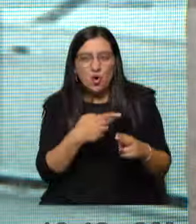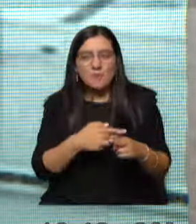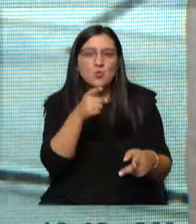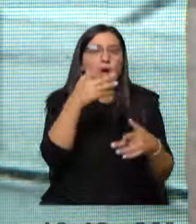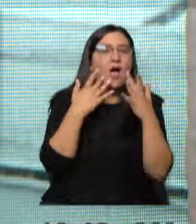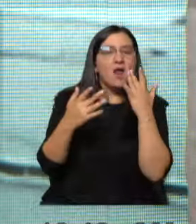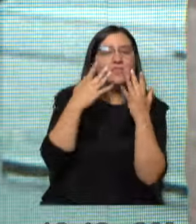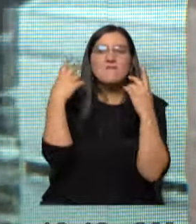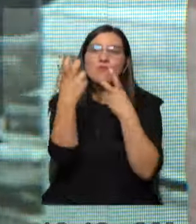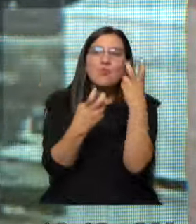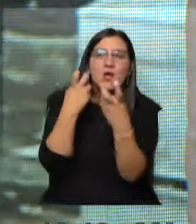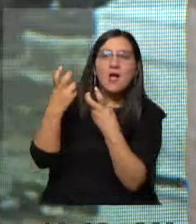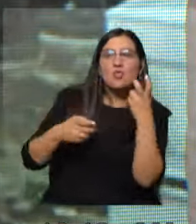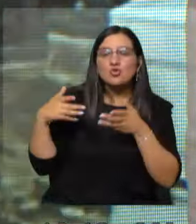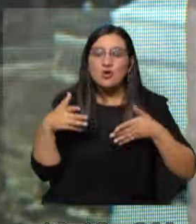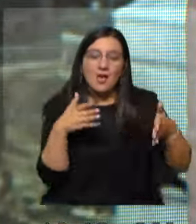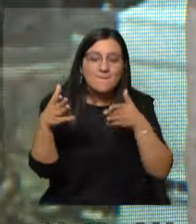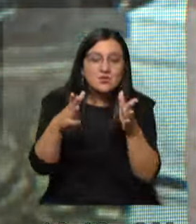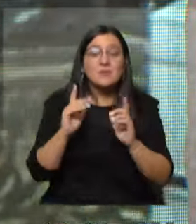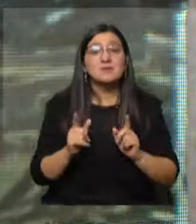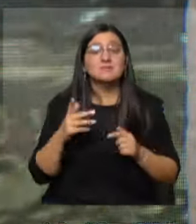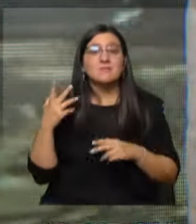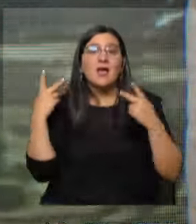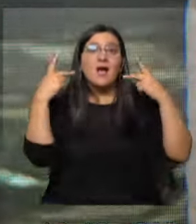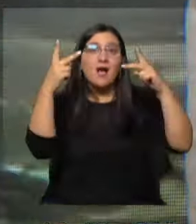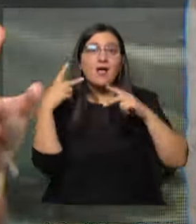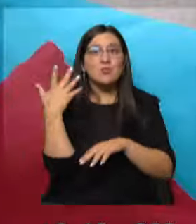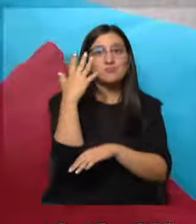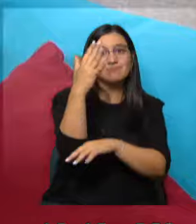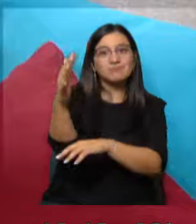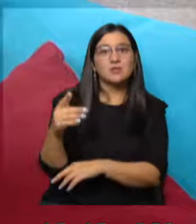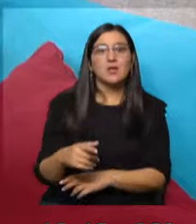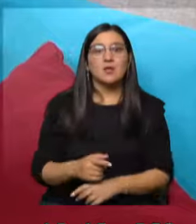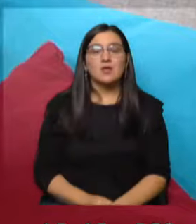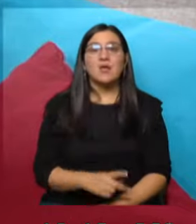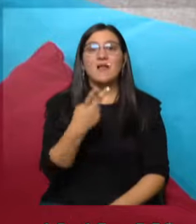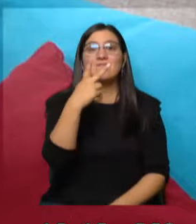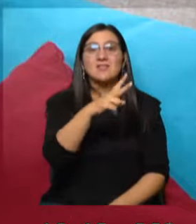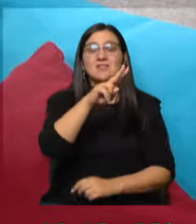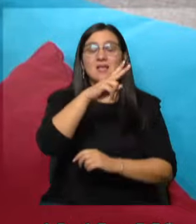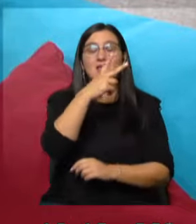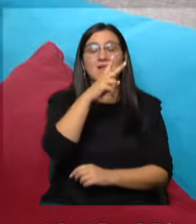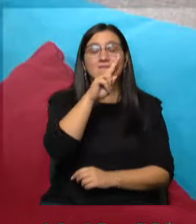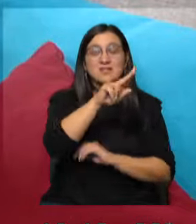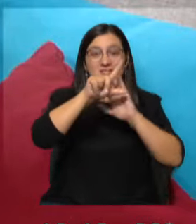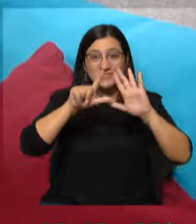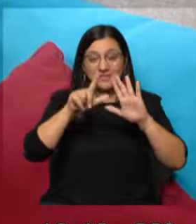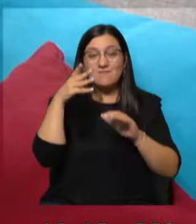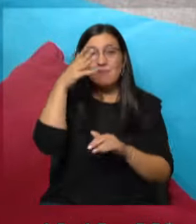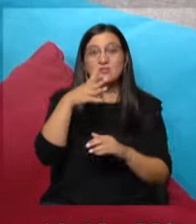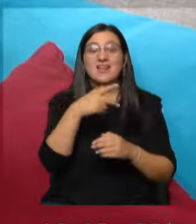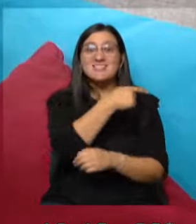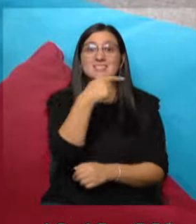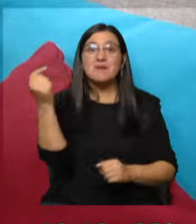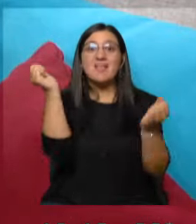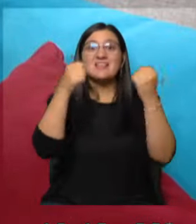otros caminos, otros recovecos y también recorriendo el país, porque ahora van a estar en la Semana de la Cerveza en unos días nada más. El 27, el miércoles 27 vamos a estar ahí